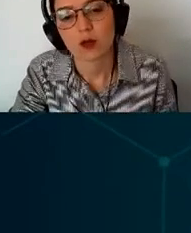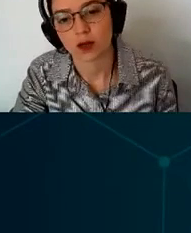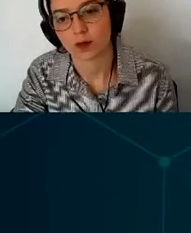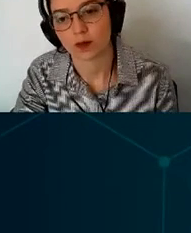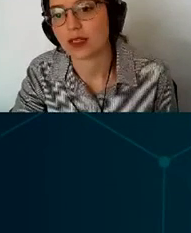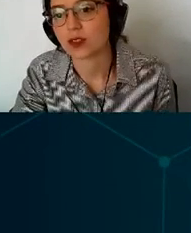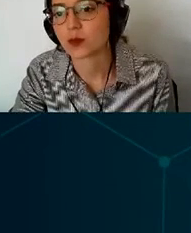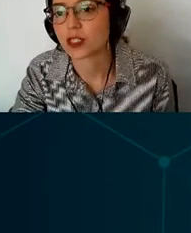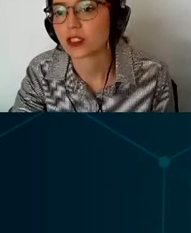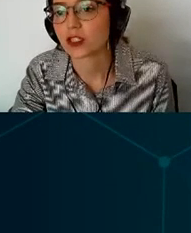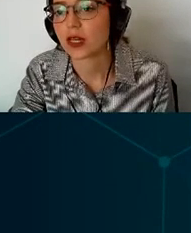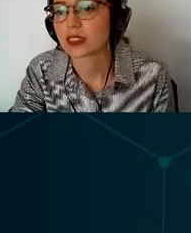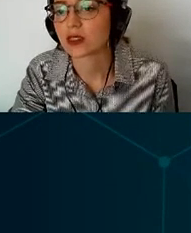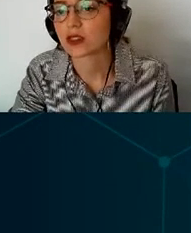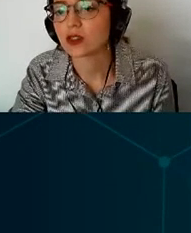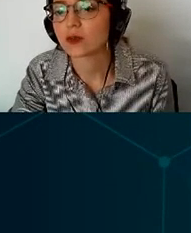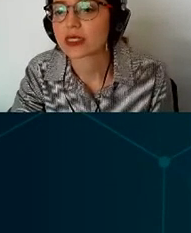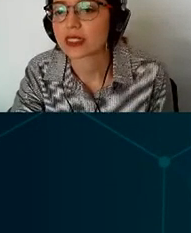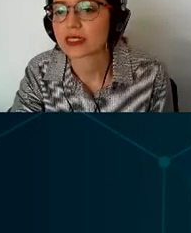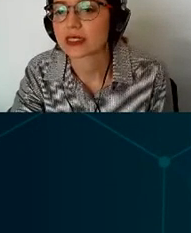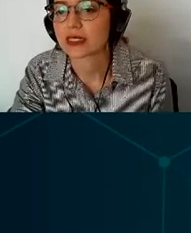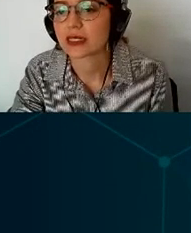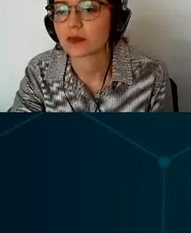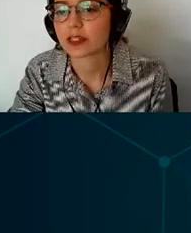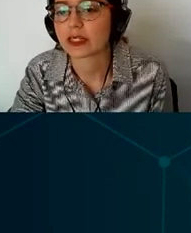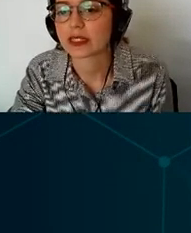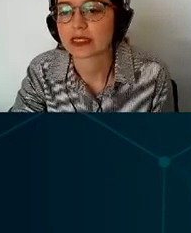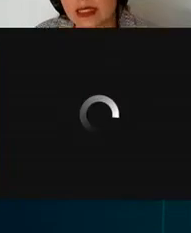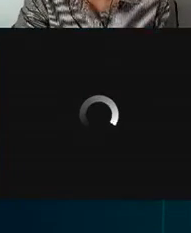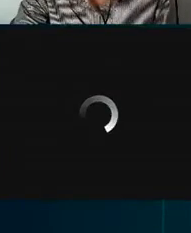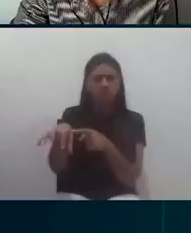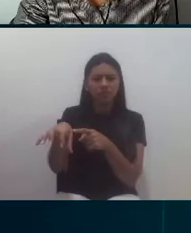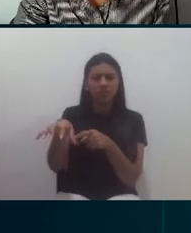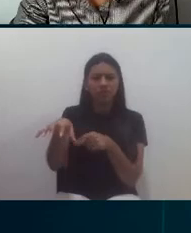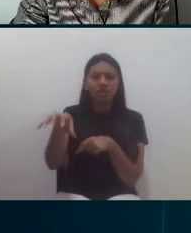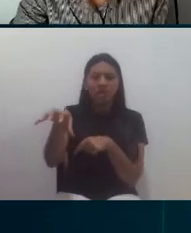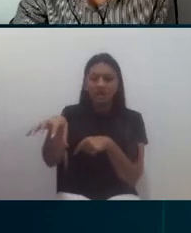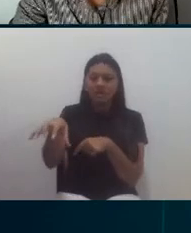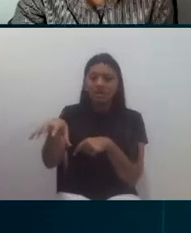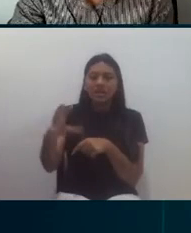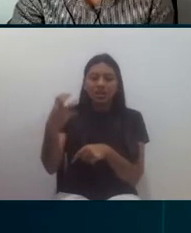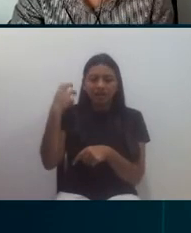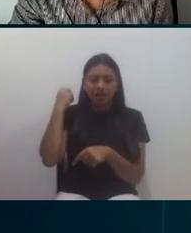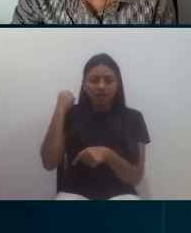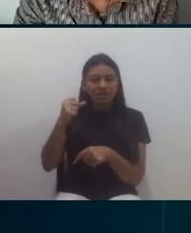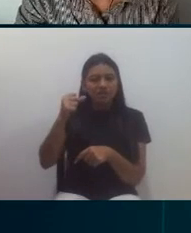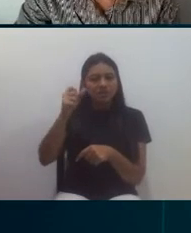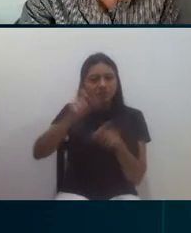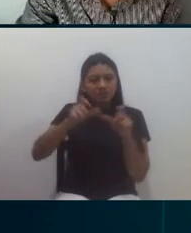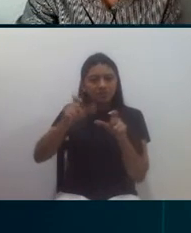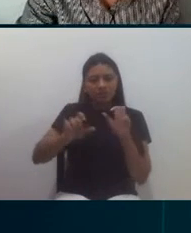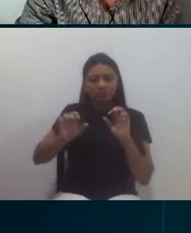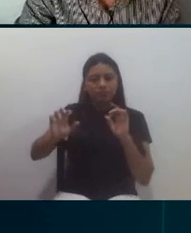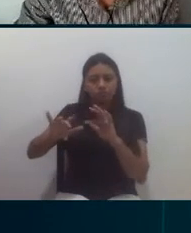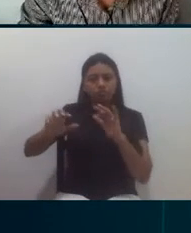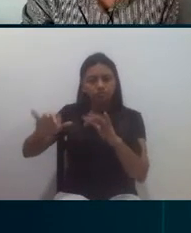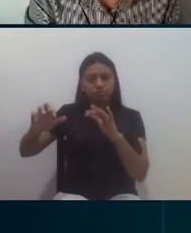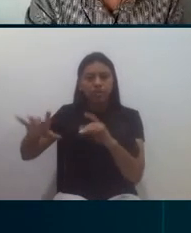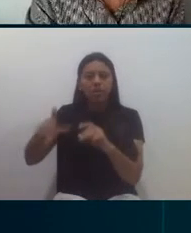quería también como compartirles un poquito de las costumbres que se tienen pues en esta ciudad, queda en Cataluña.